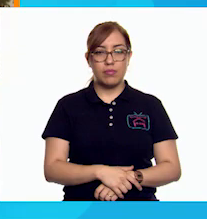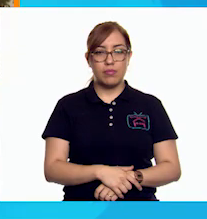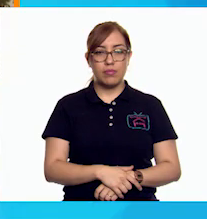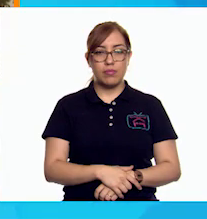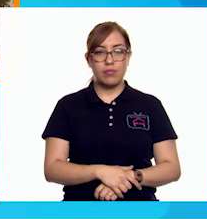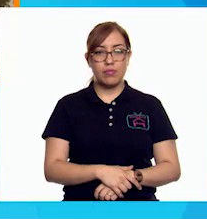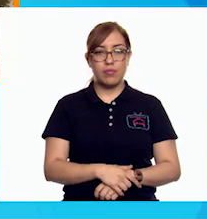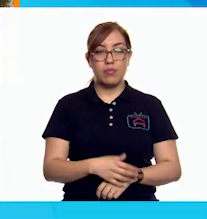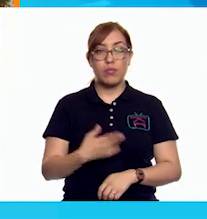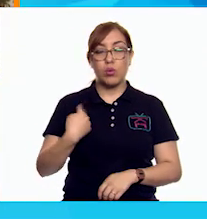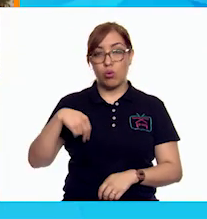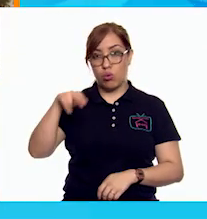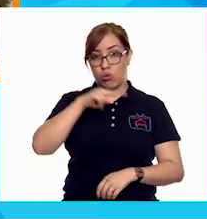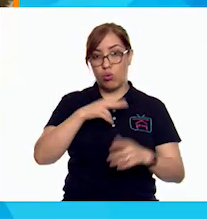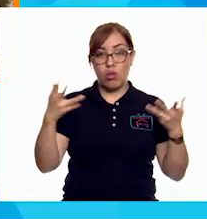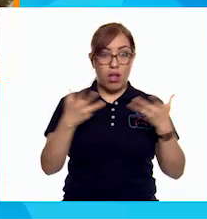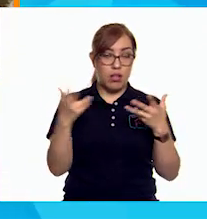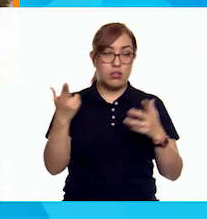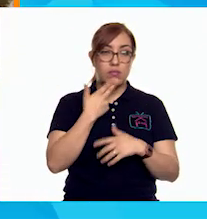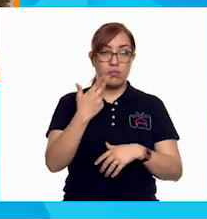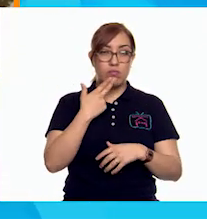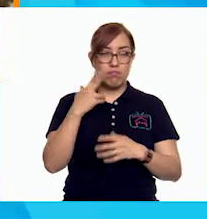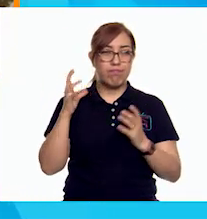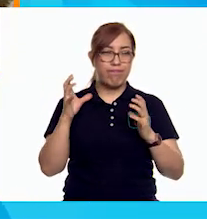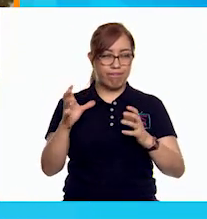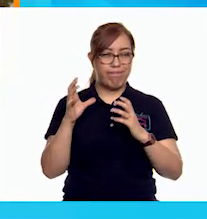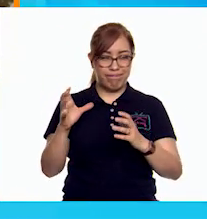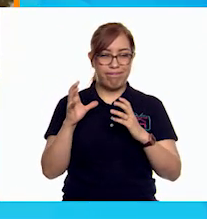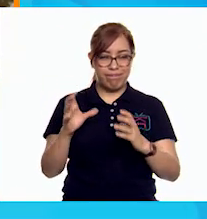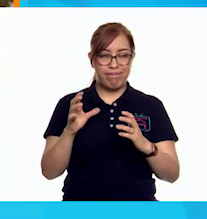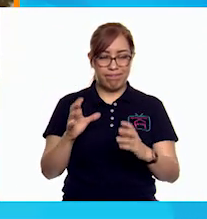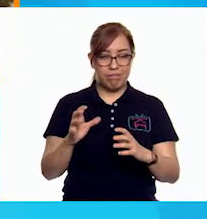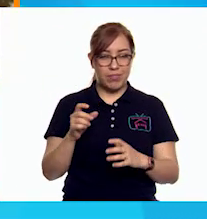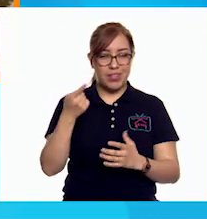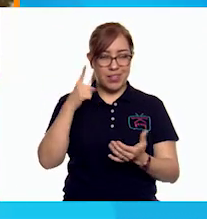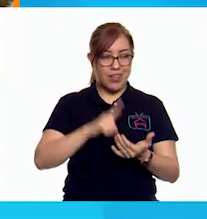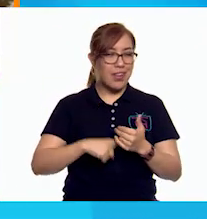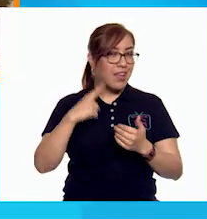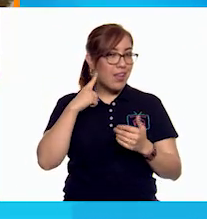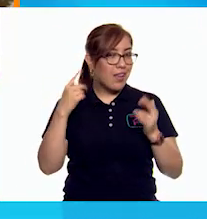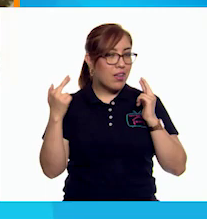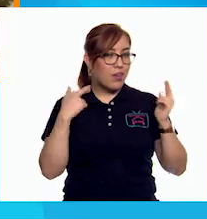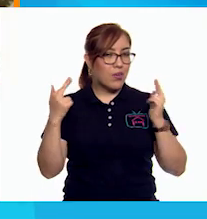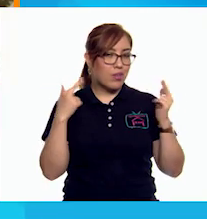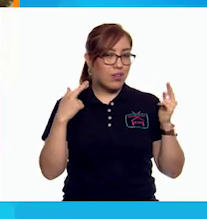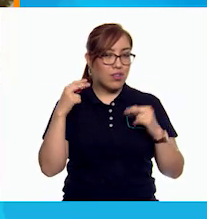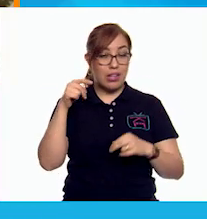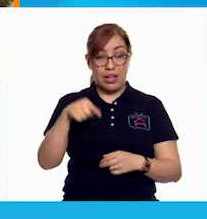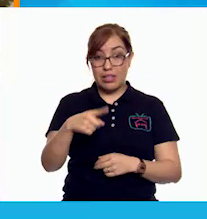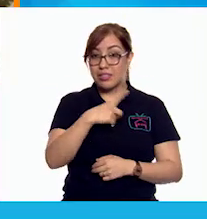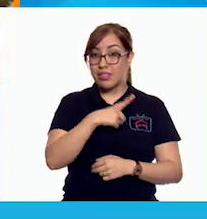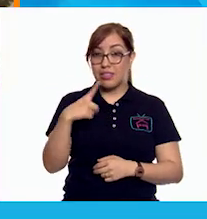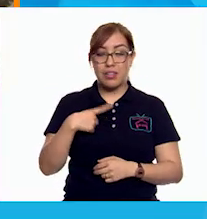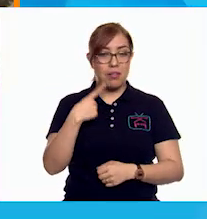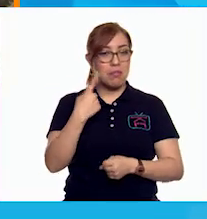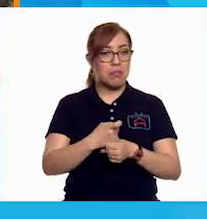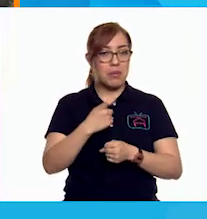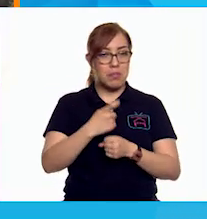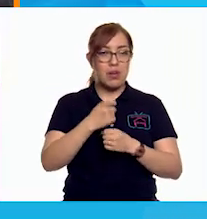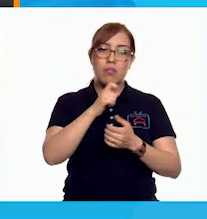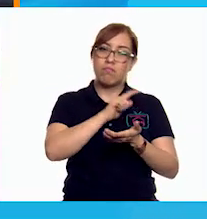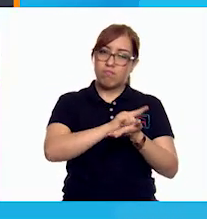canciones con una sonaja. Y aquí tenemos una sonajita. Las sonajitas tienen que empezarse a limpiar.